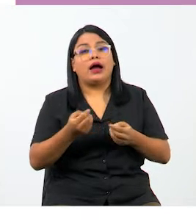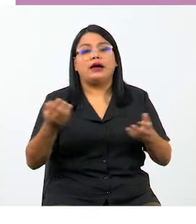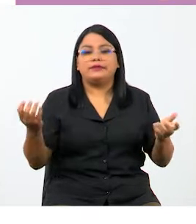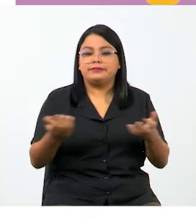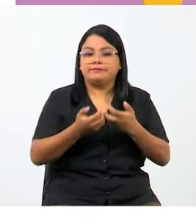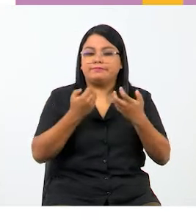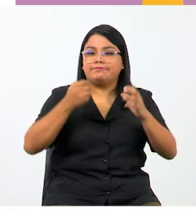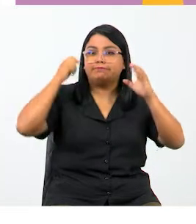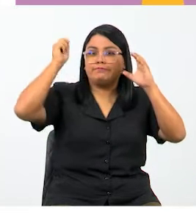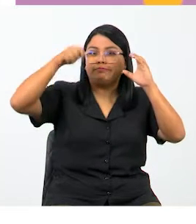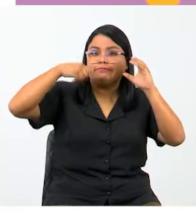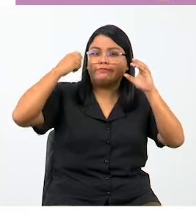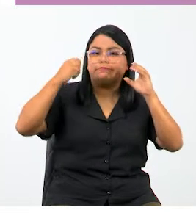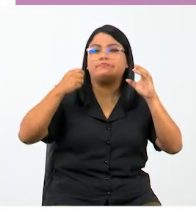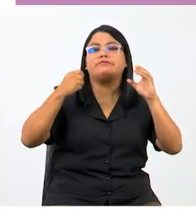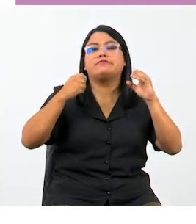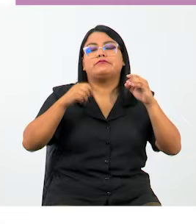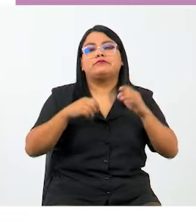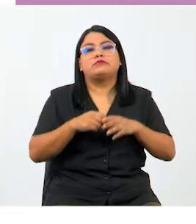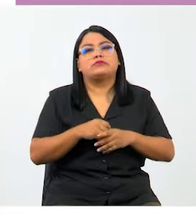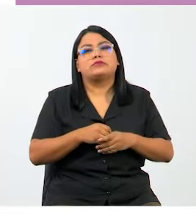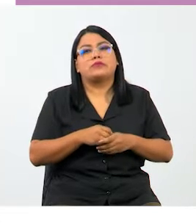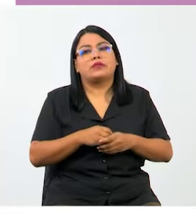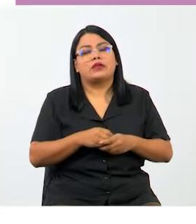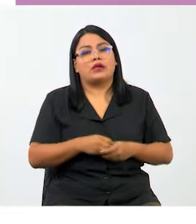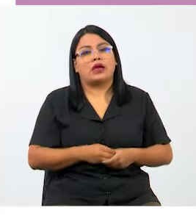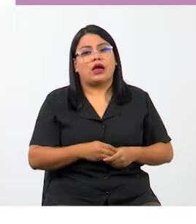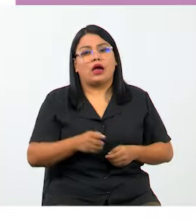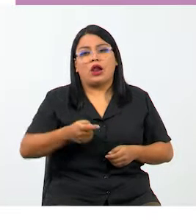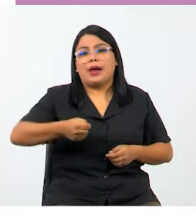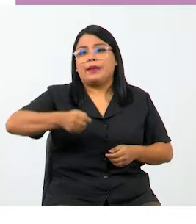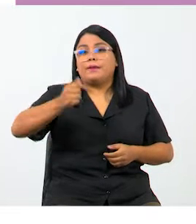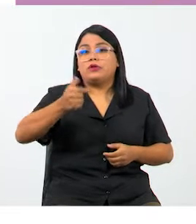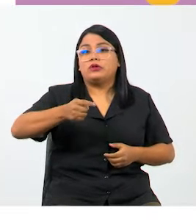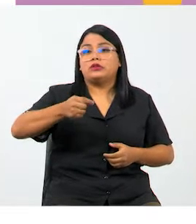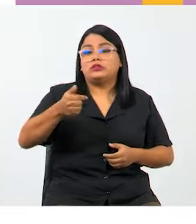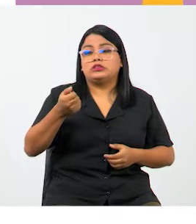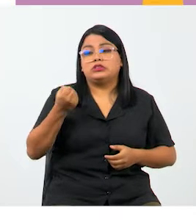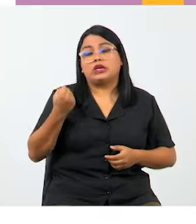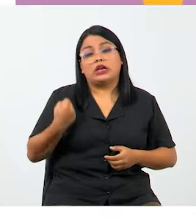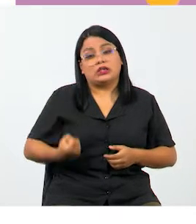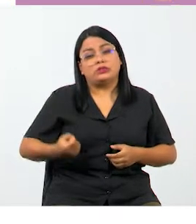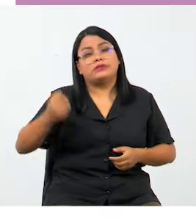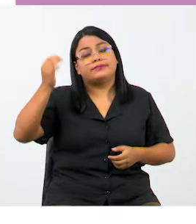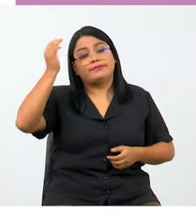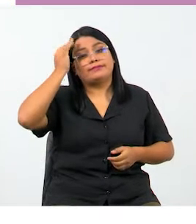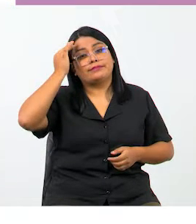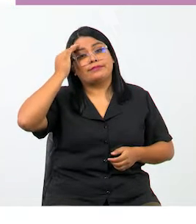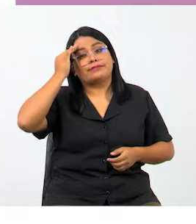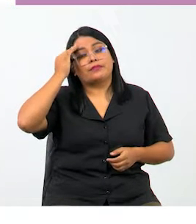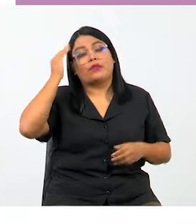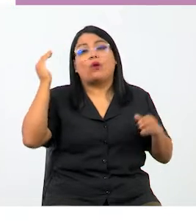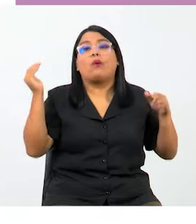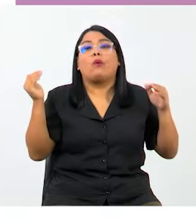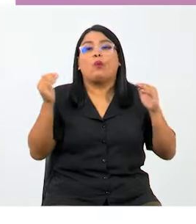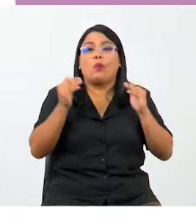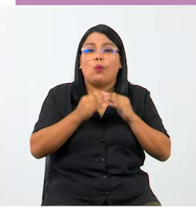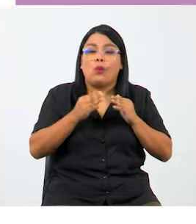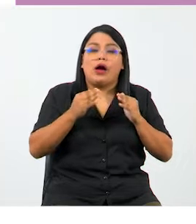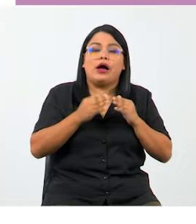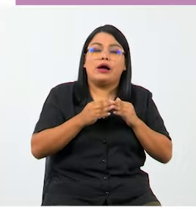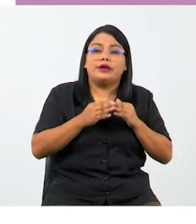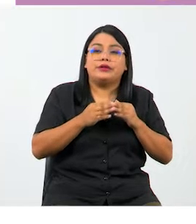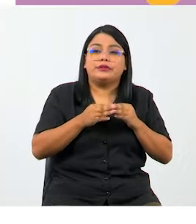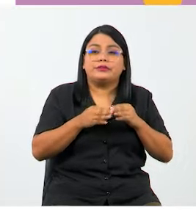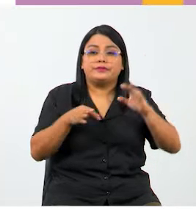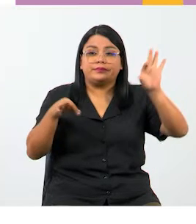o caricaturas del subgénero policial que el estudiantado conozca. Además, al lado derecho, encontrará las